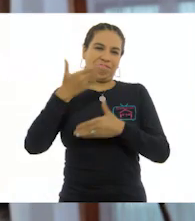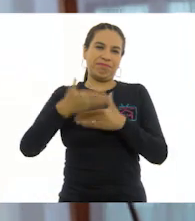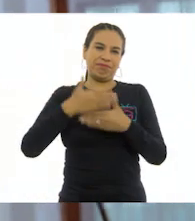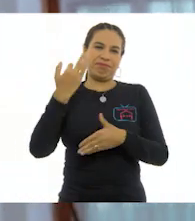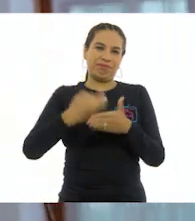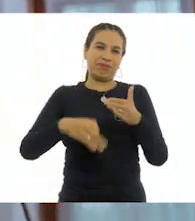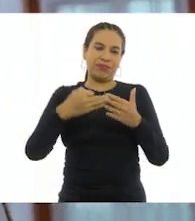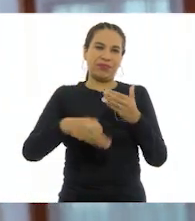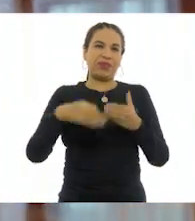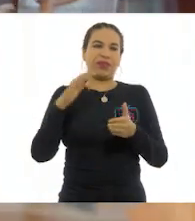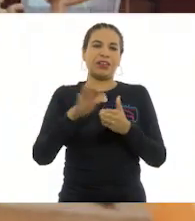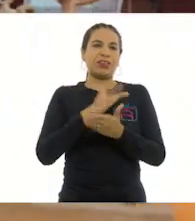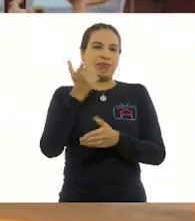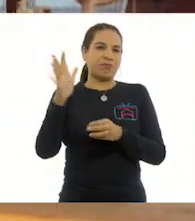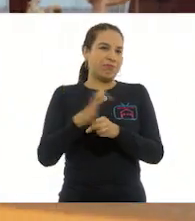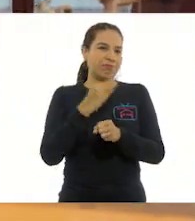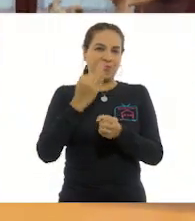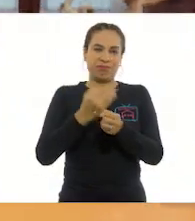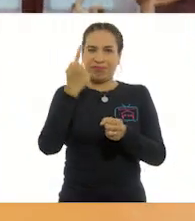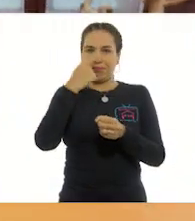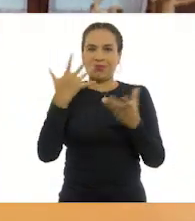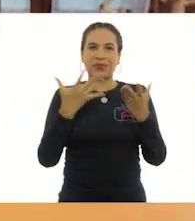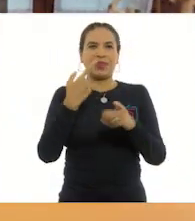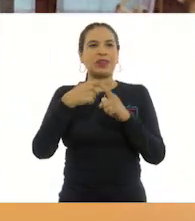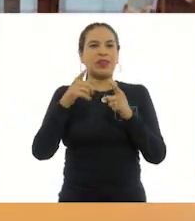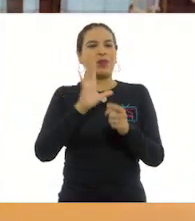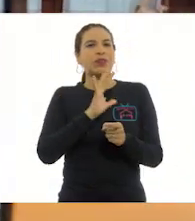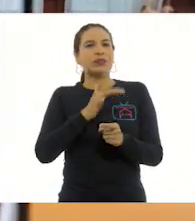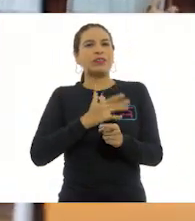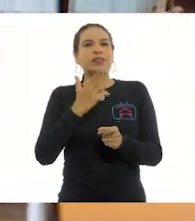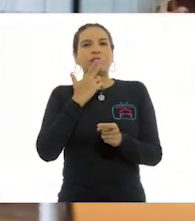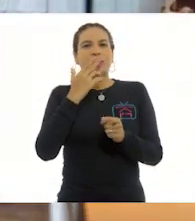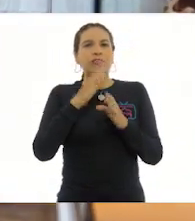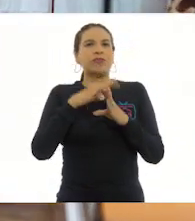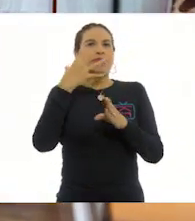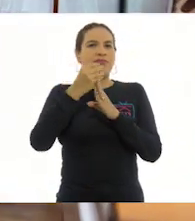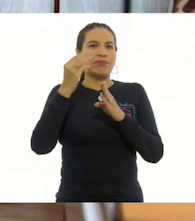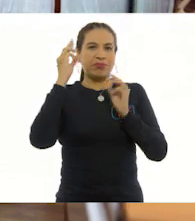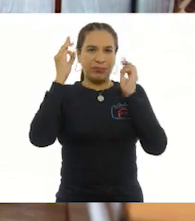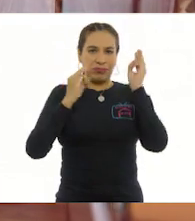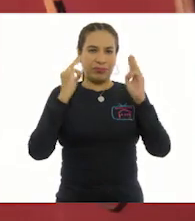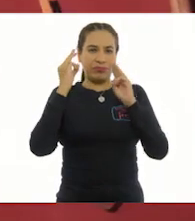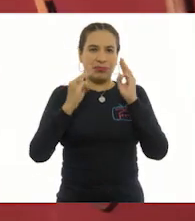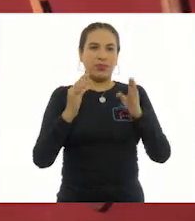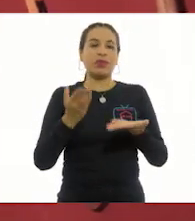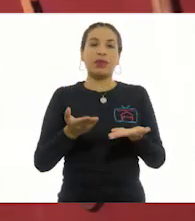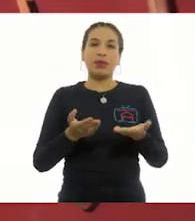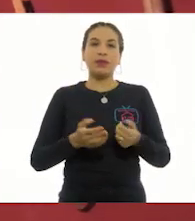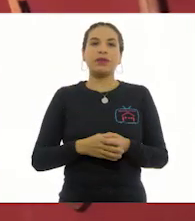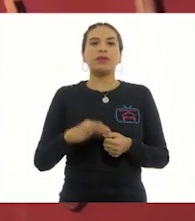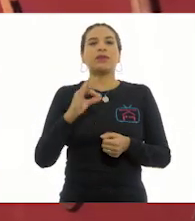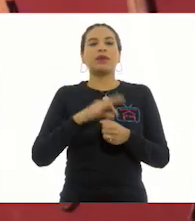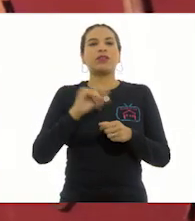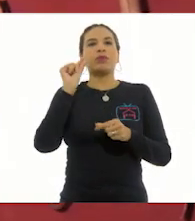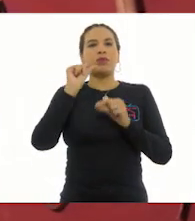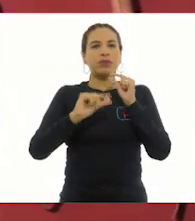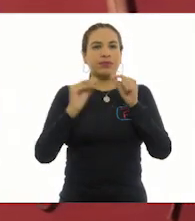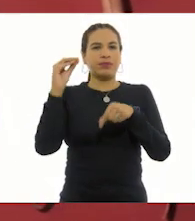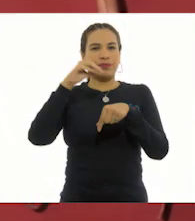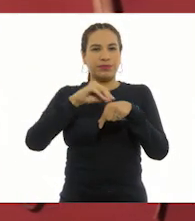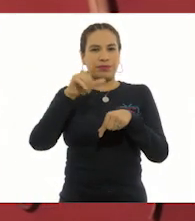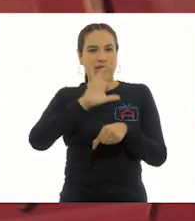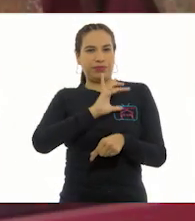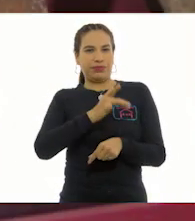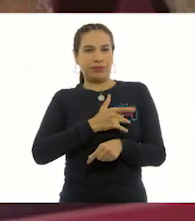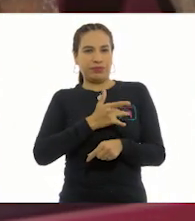no había nunca suficientes para ir conformando una vasta colección y lograr la museografía. Entonces se fue formando la